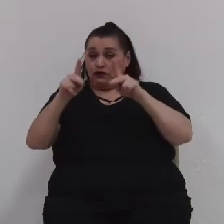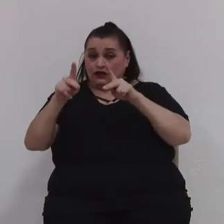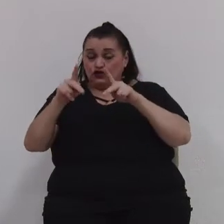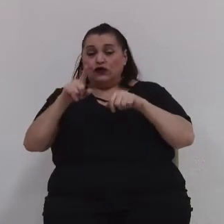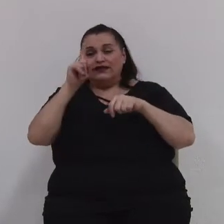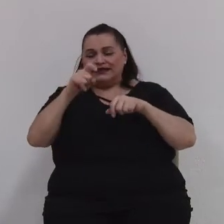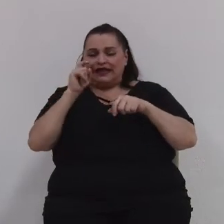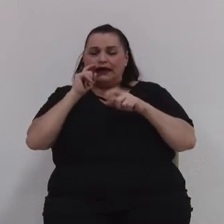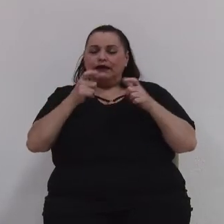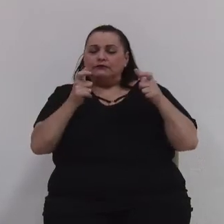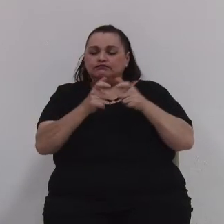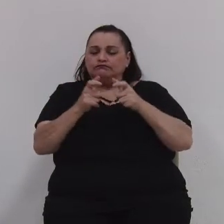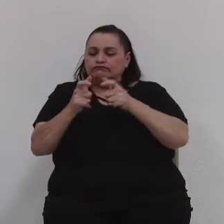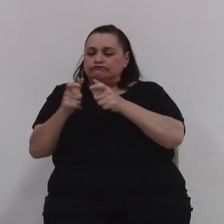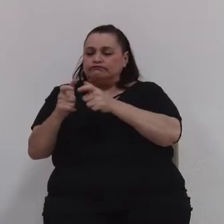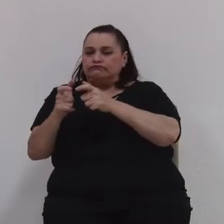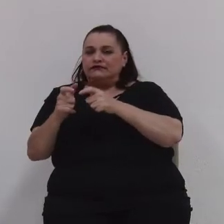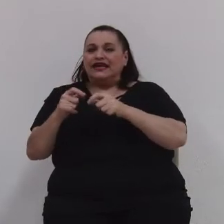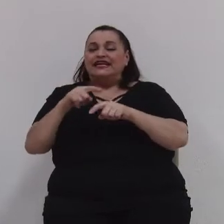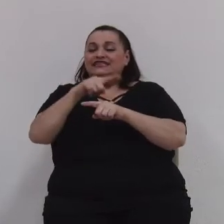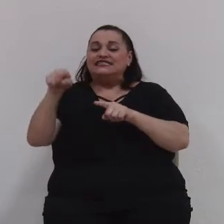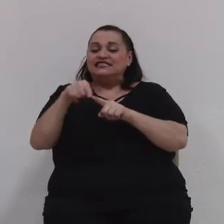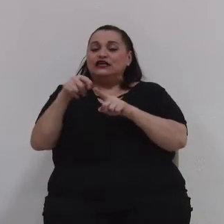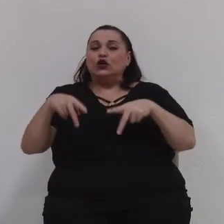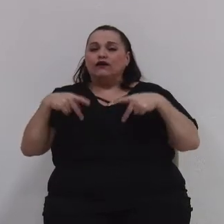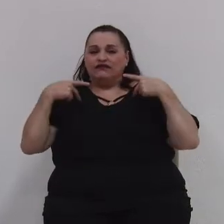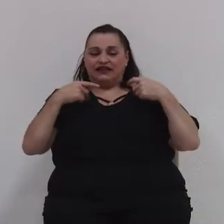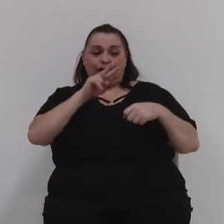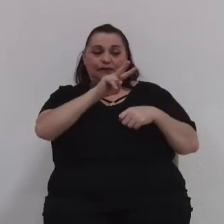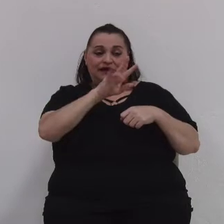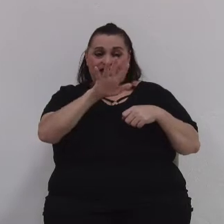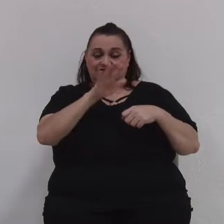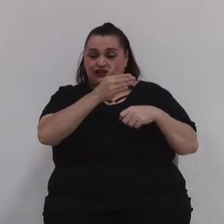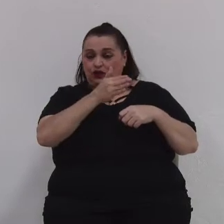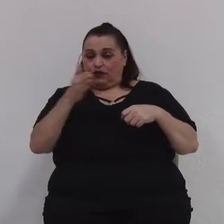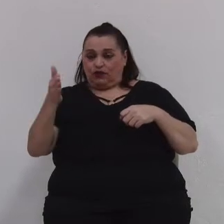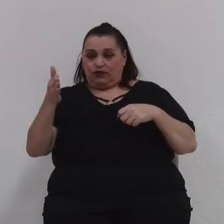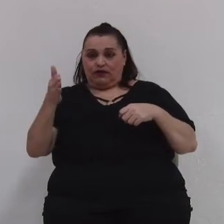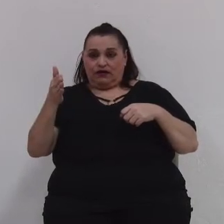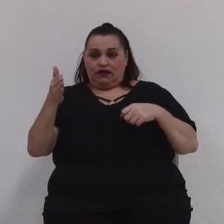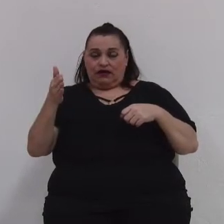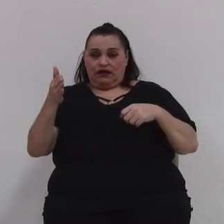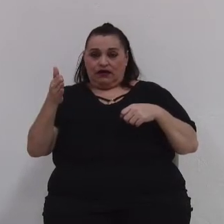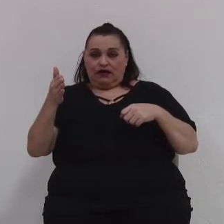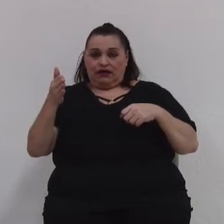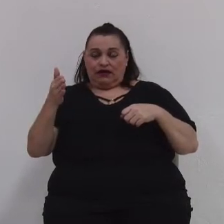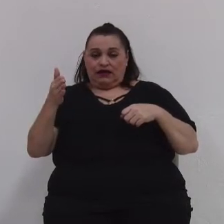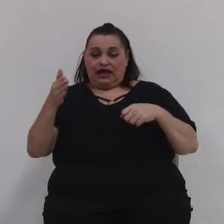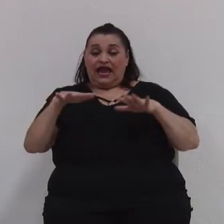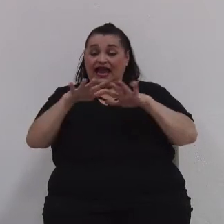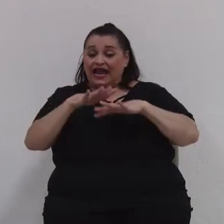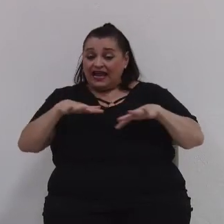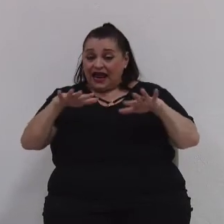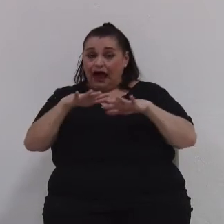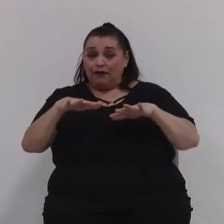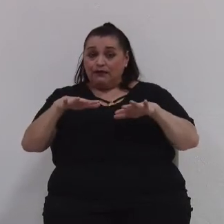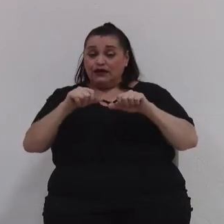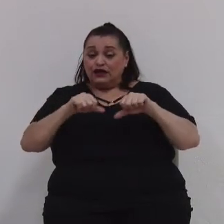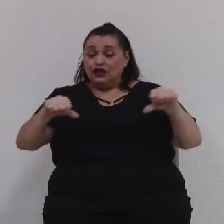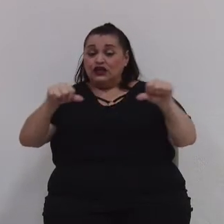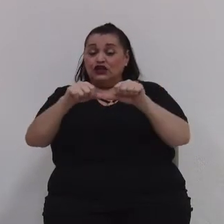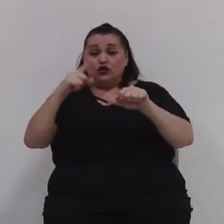que segmentar, porque hay un tema de ciclo de vida de 25 a, digamos, digamos, en el ámbito de lo que se